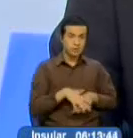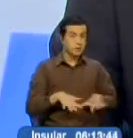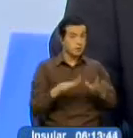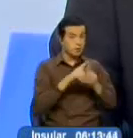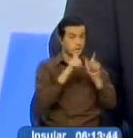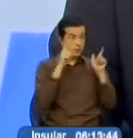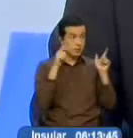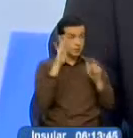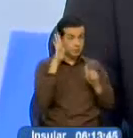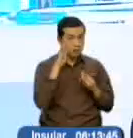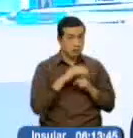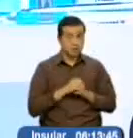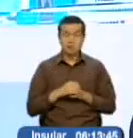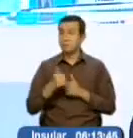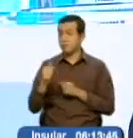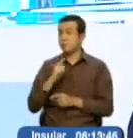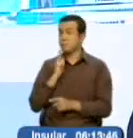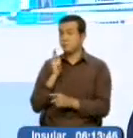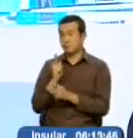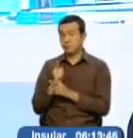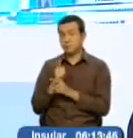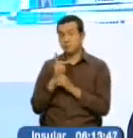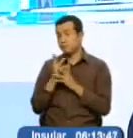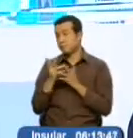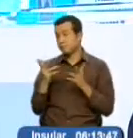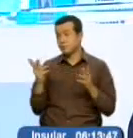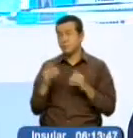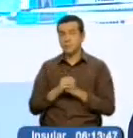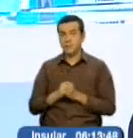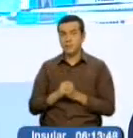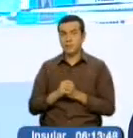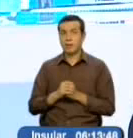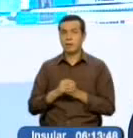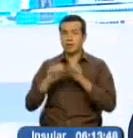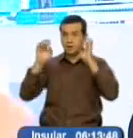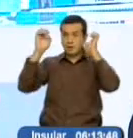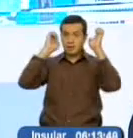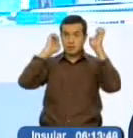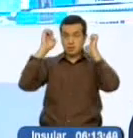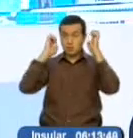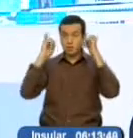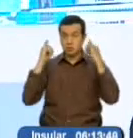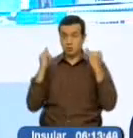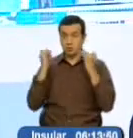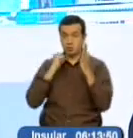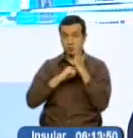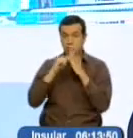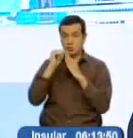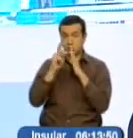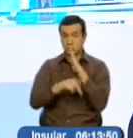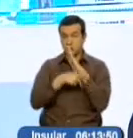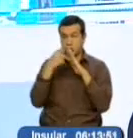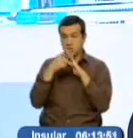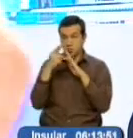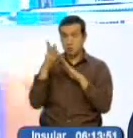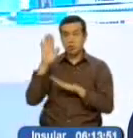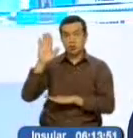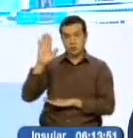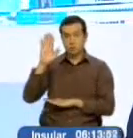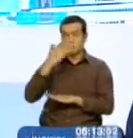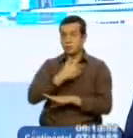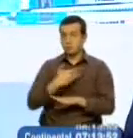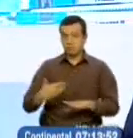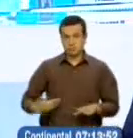mayores? Por supuesto que sí. O sea, el parte de la estrategia de esta cartera y el compromiso del